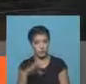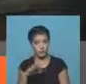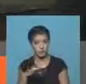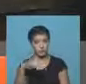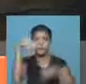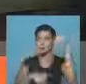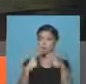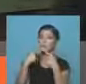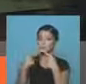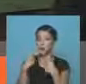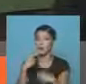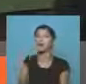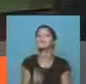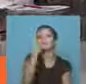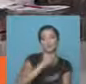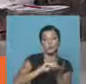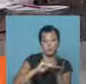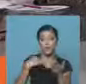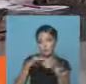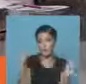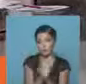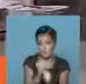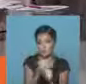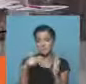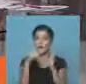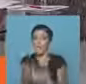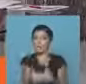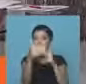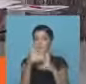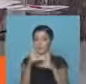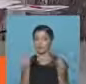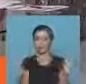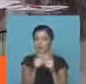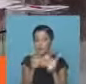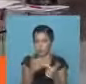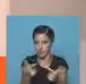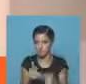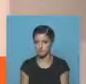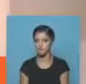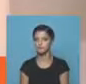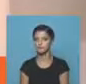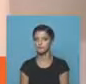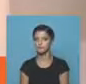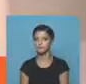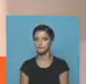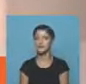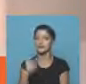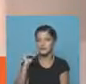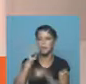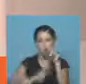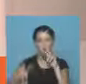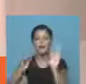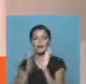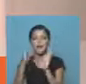referéndum. Primero por diputados, lo que pasa es que dieron marcha atrás y finalmente esa reunión no se dio. Claro, de hecho estaban apostando a esta reforma para poder llegar a